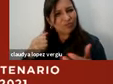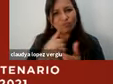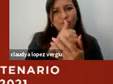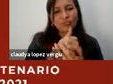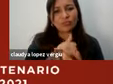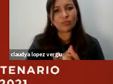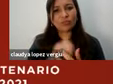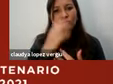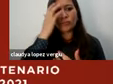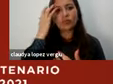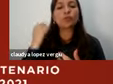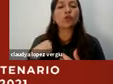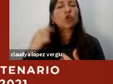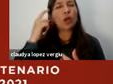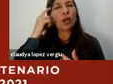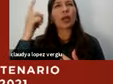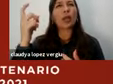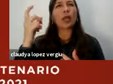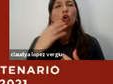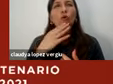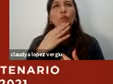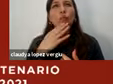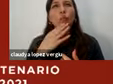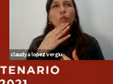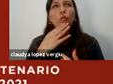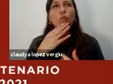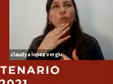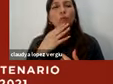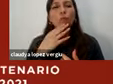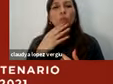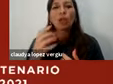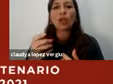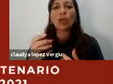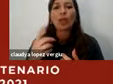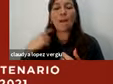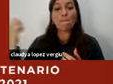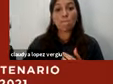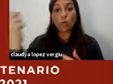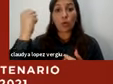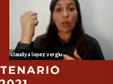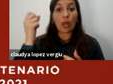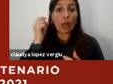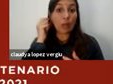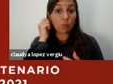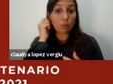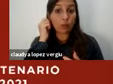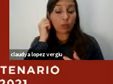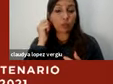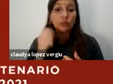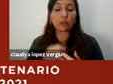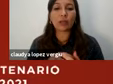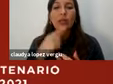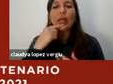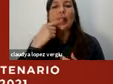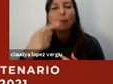Entonces, creo que el tema de la organización, el tema de empoderar a la mujer y siempre repetirle